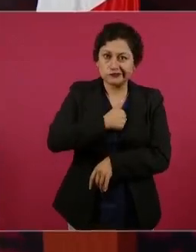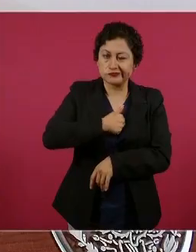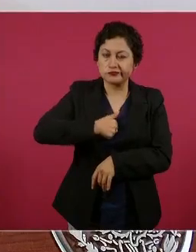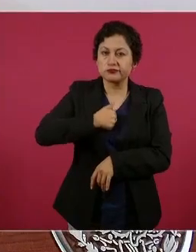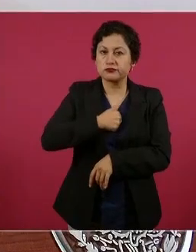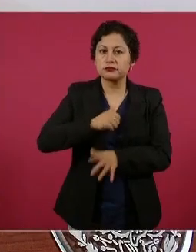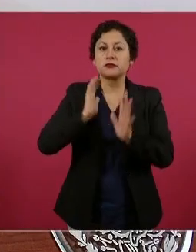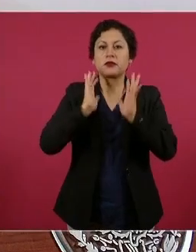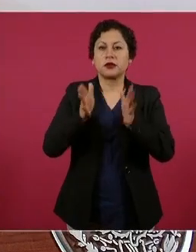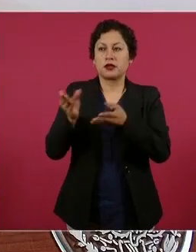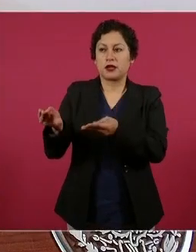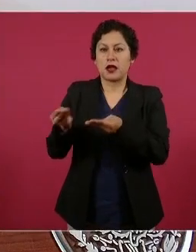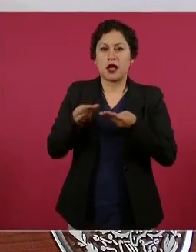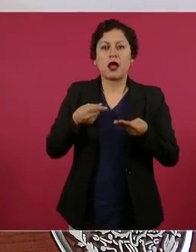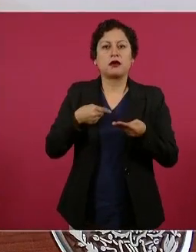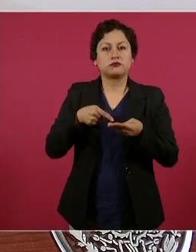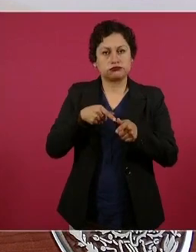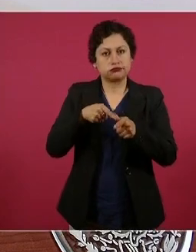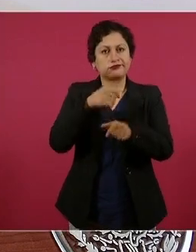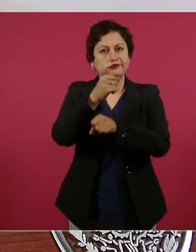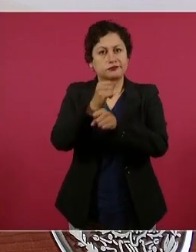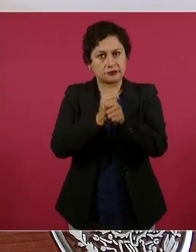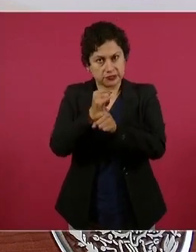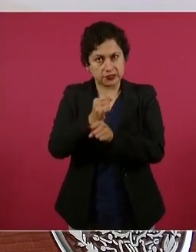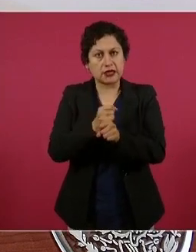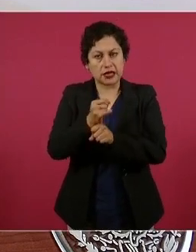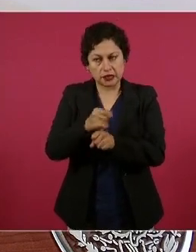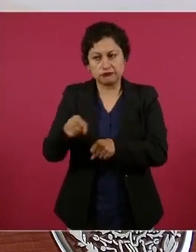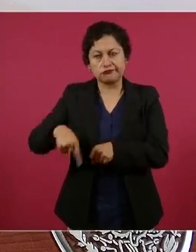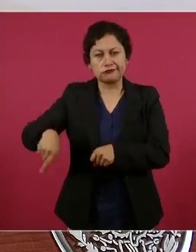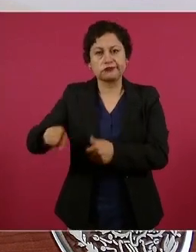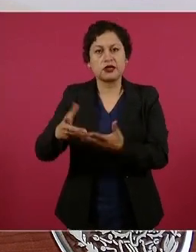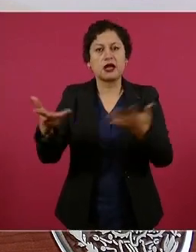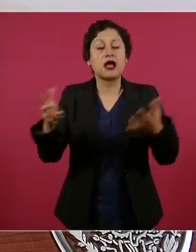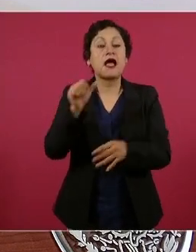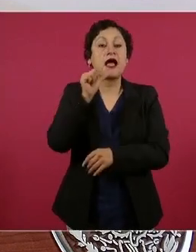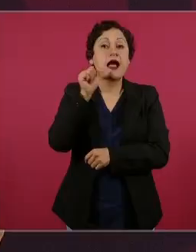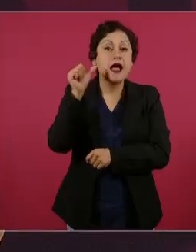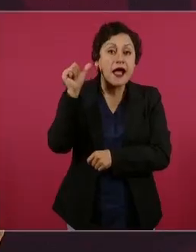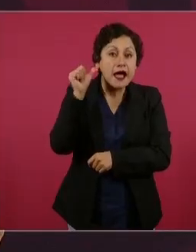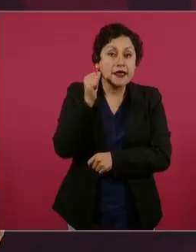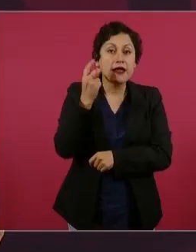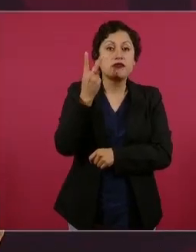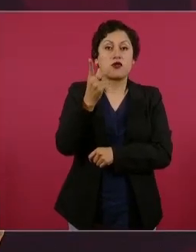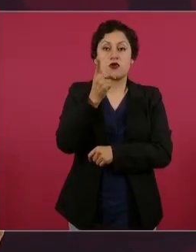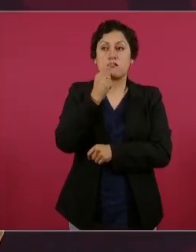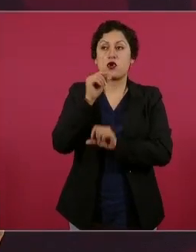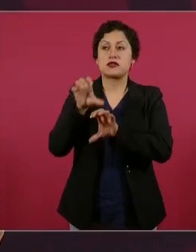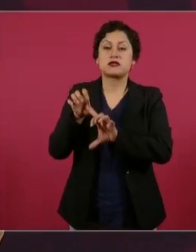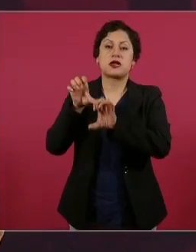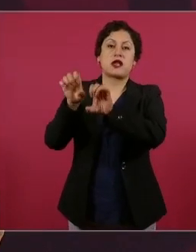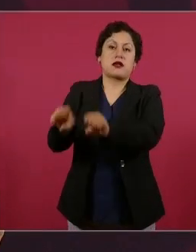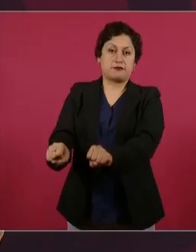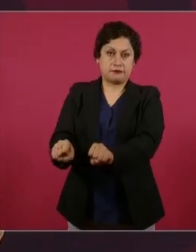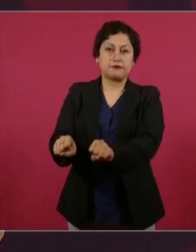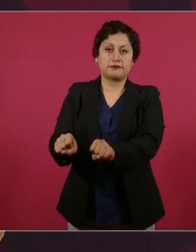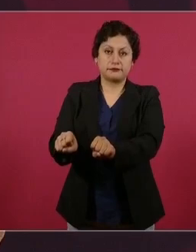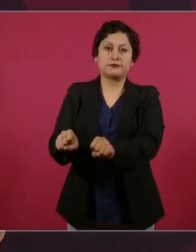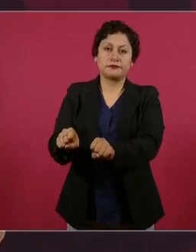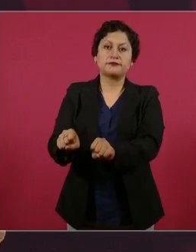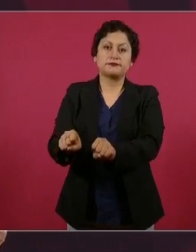investigación. Ayer se detuvo a dos policías de